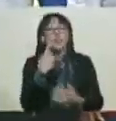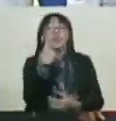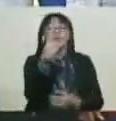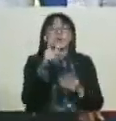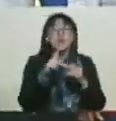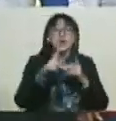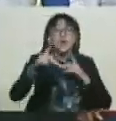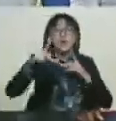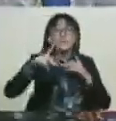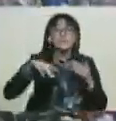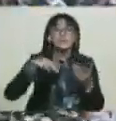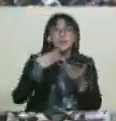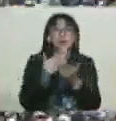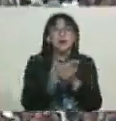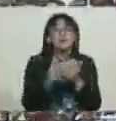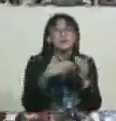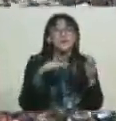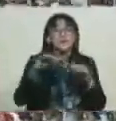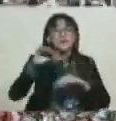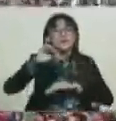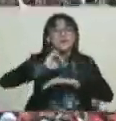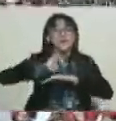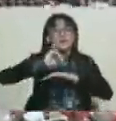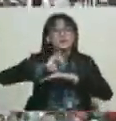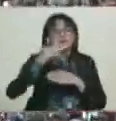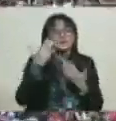hasta la propia iglesia